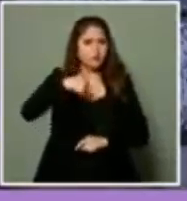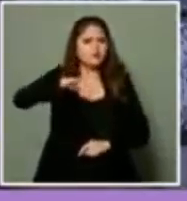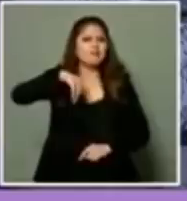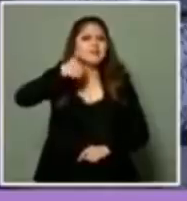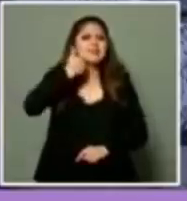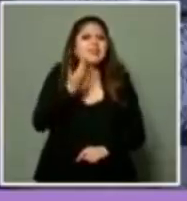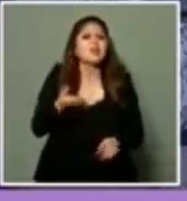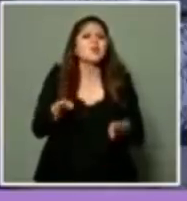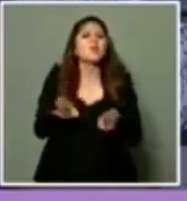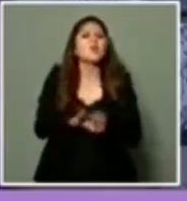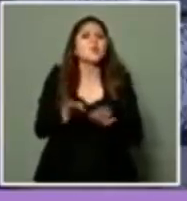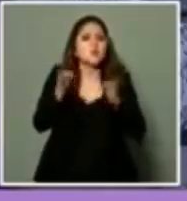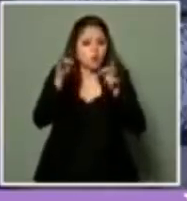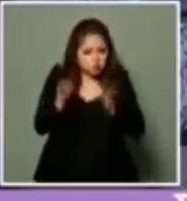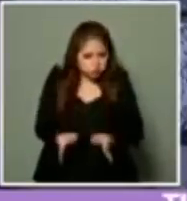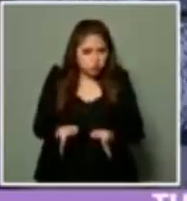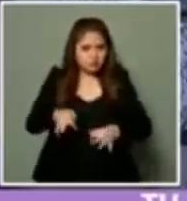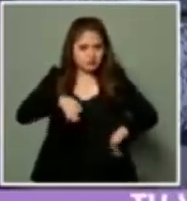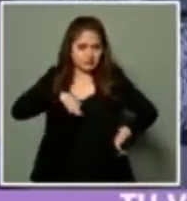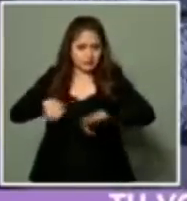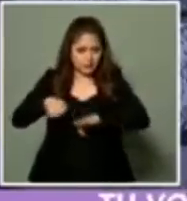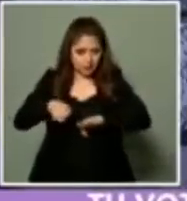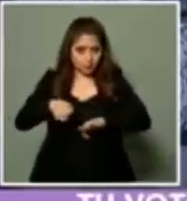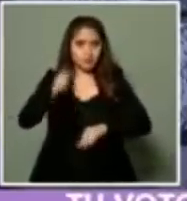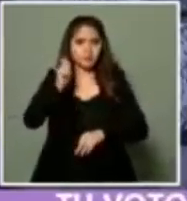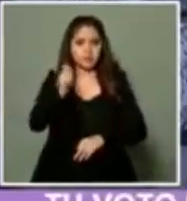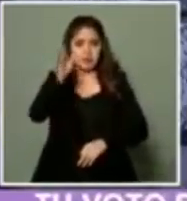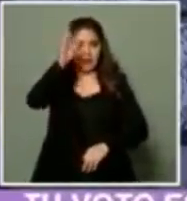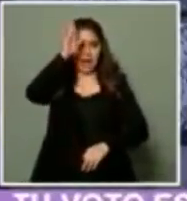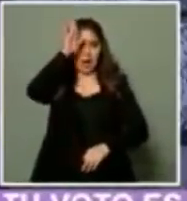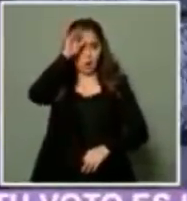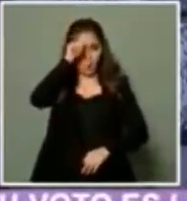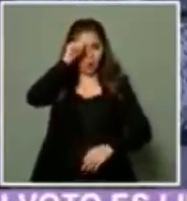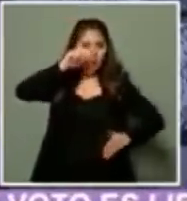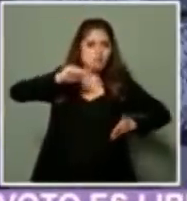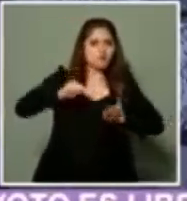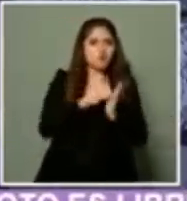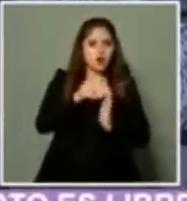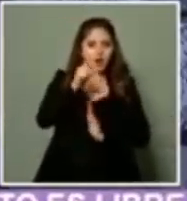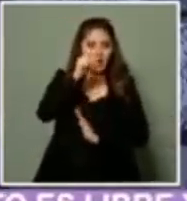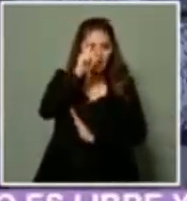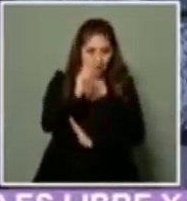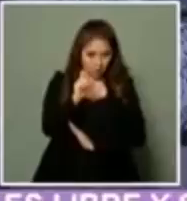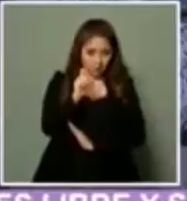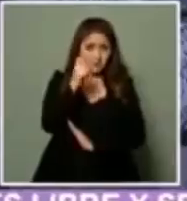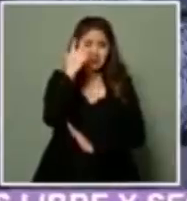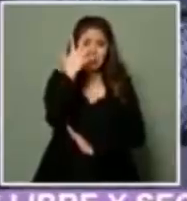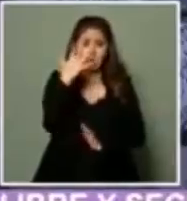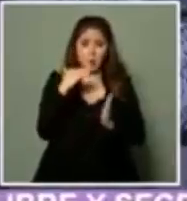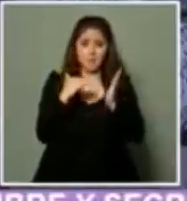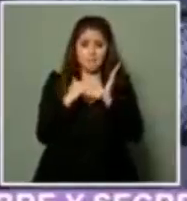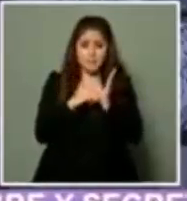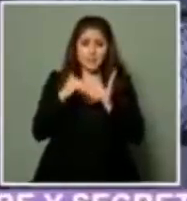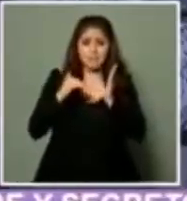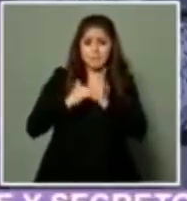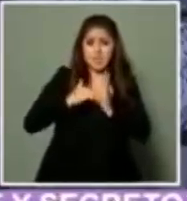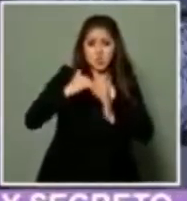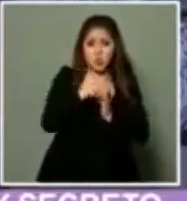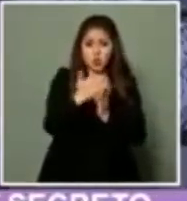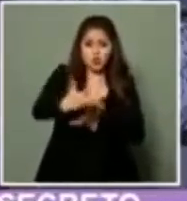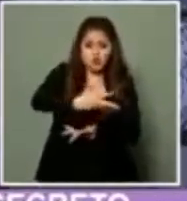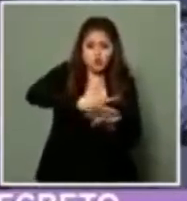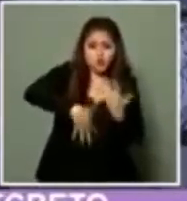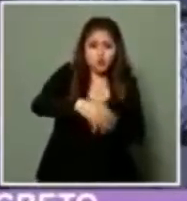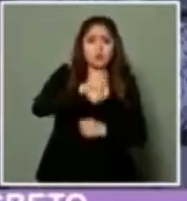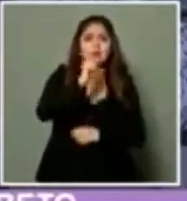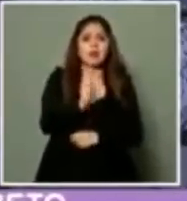lo vamos a resolver. Vamos a hacer el pacto por el agua. 5 mil millones de pesos de inversión entre el